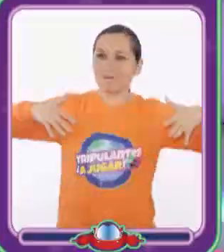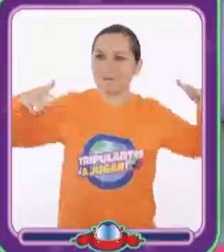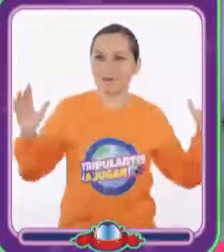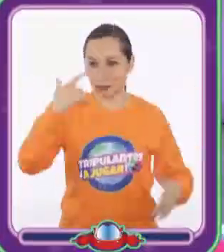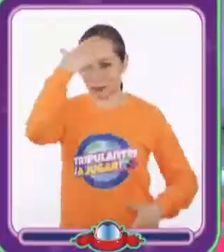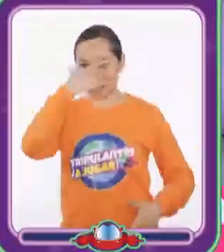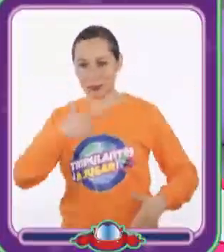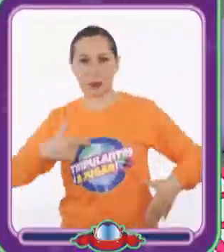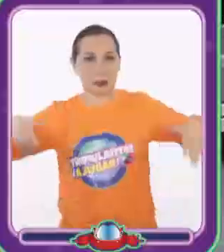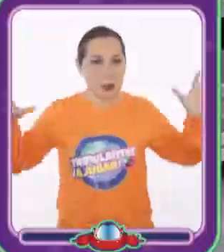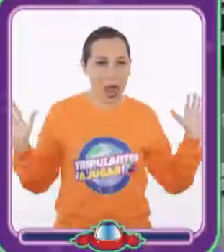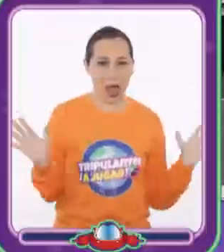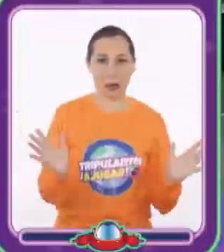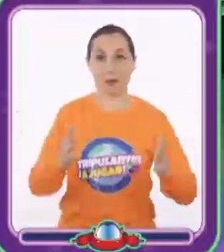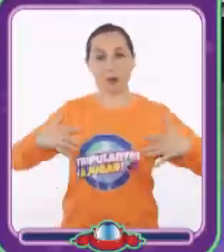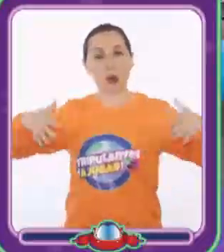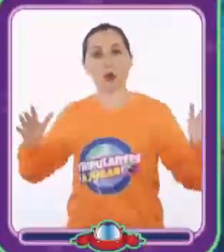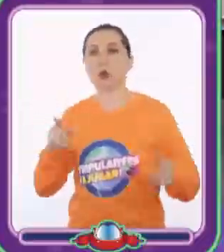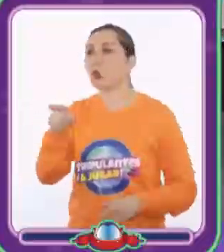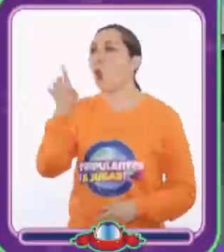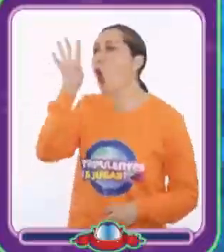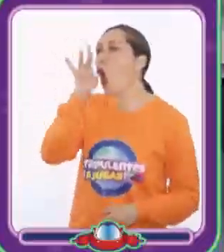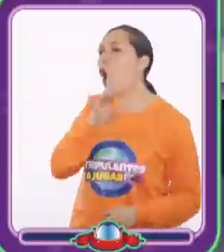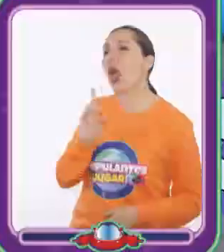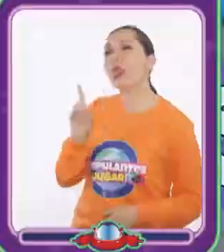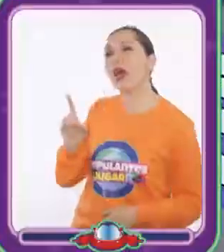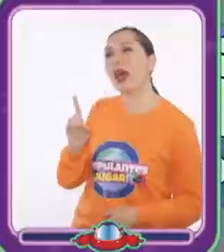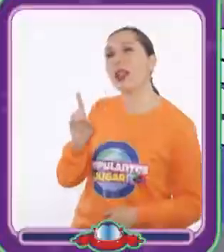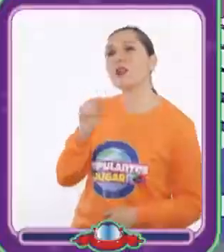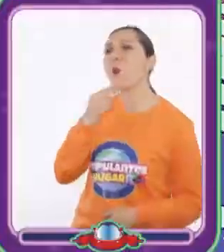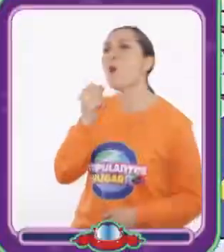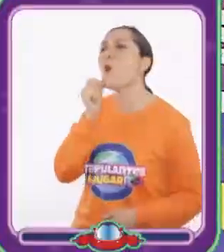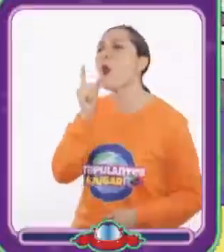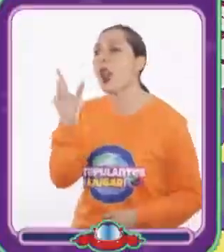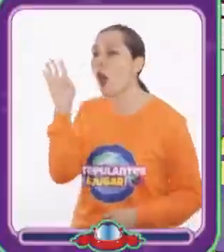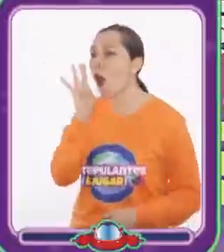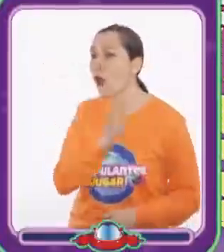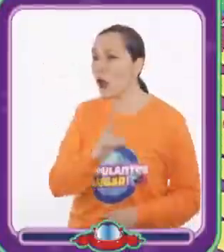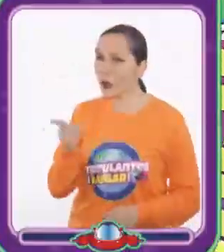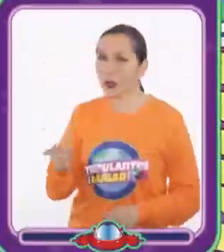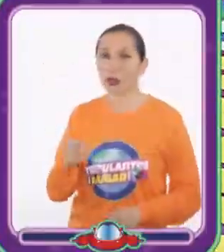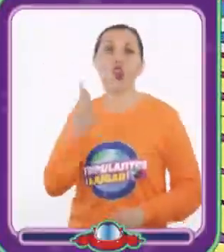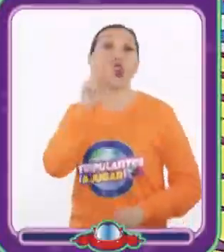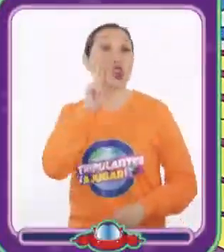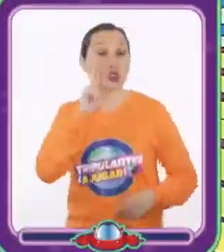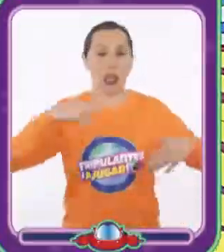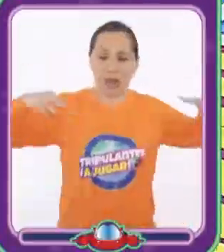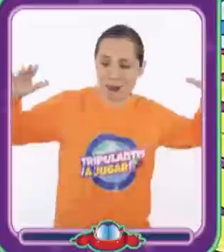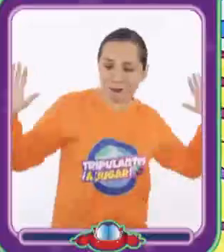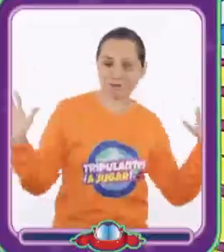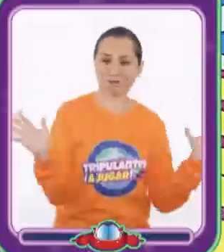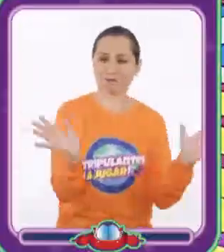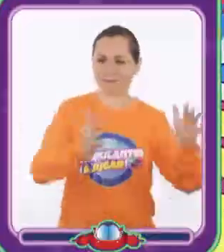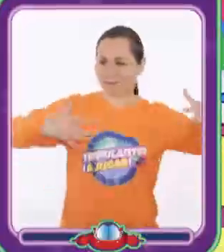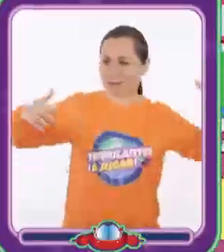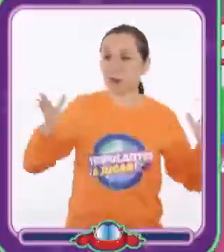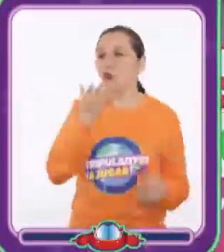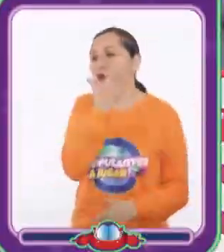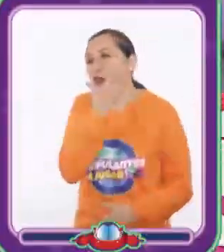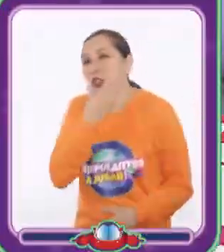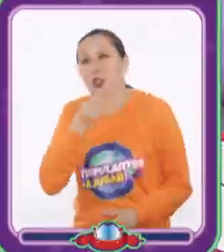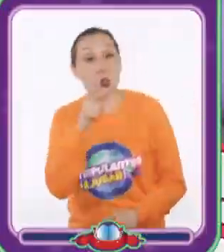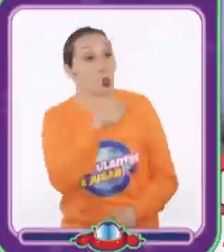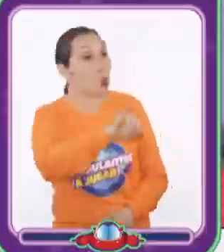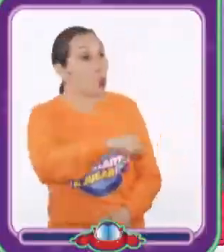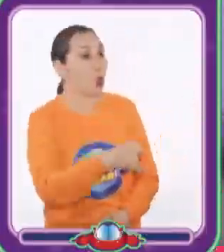mariposa por todas partes. ¿De qué color eres tú, Dairelis? ¿De qué color es tu mariposa? Rosada. Rosada, qué linda